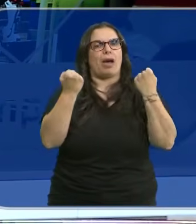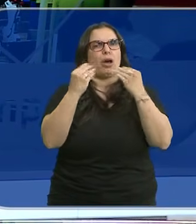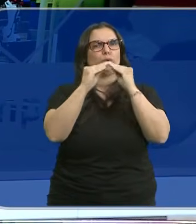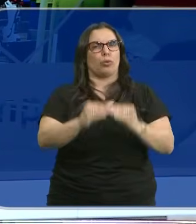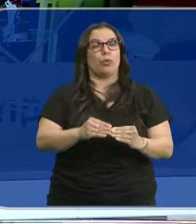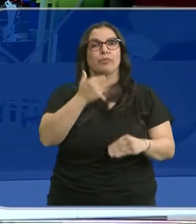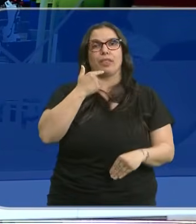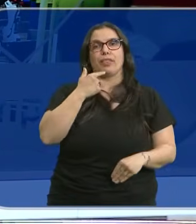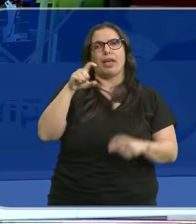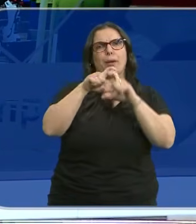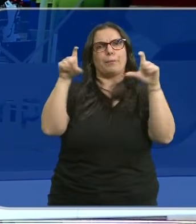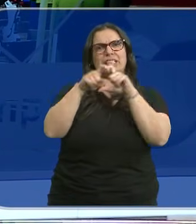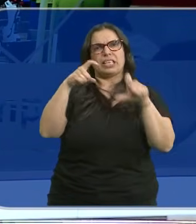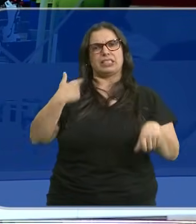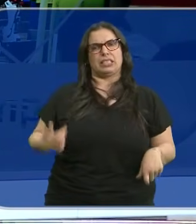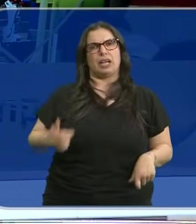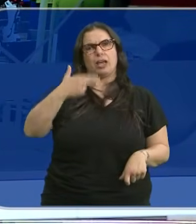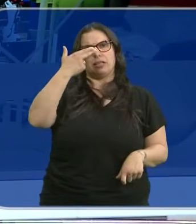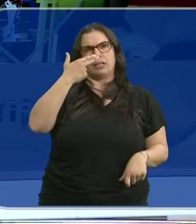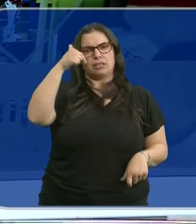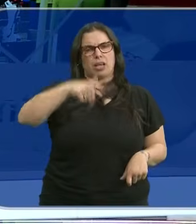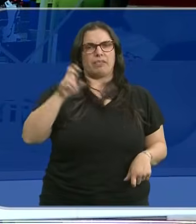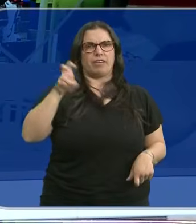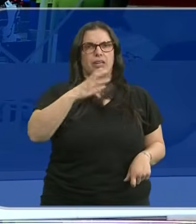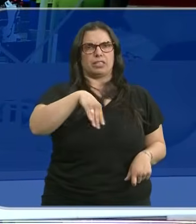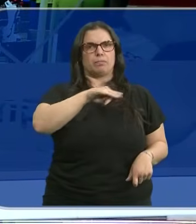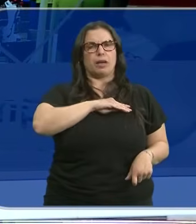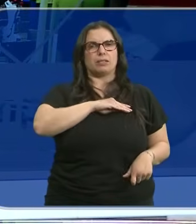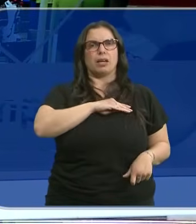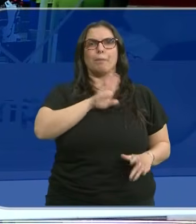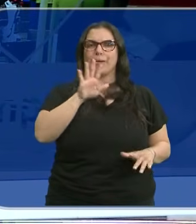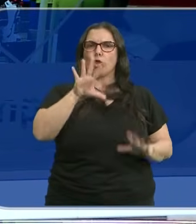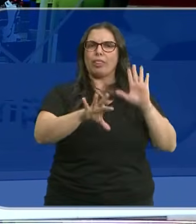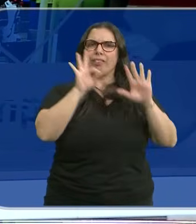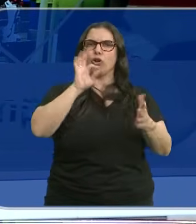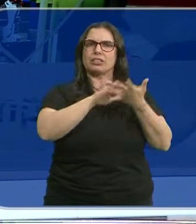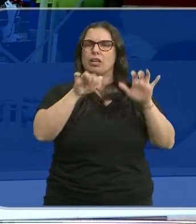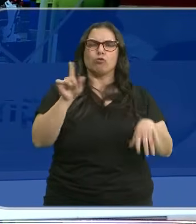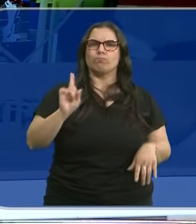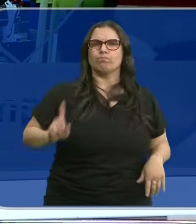importantes fabricantes chinos están interesados en asentarse en España y que no barajan hacerlo en nuestra comunidad.